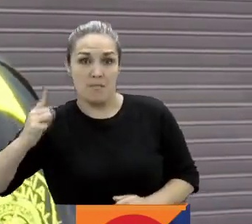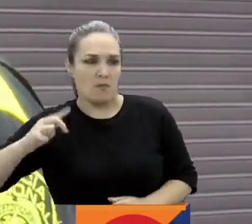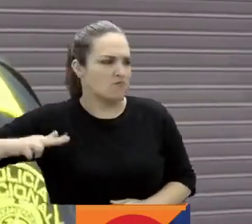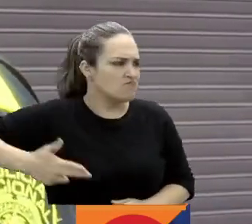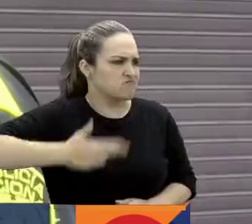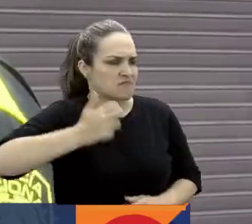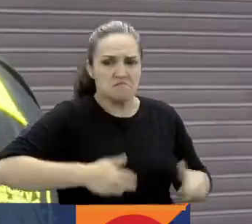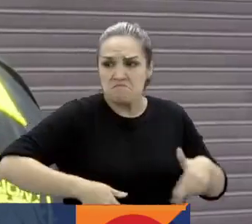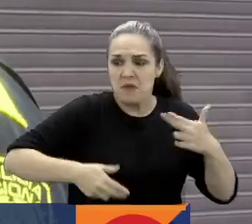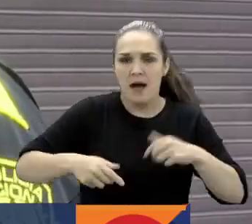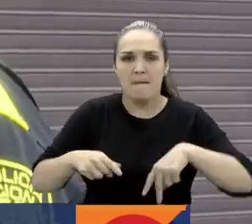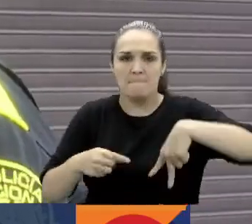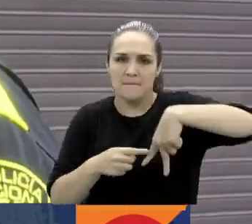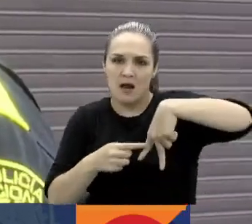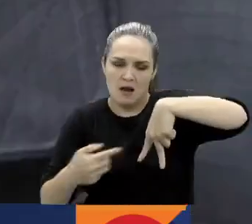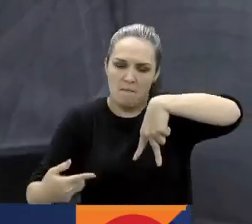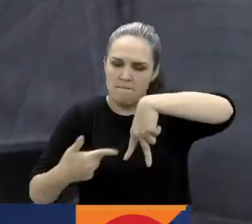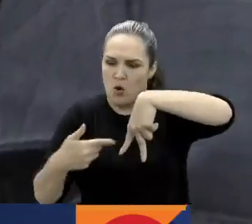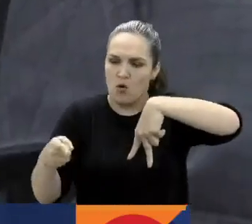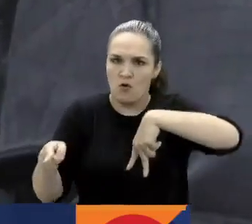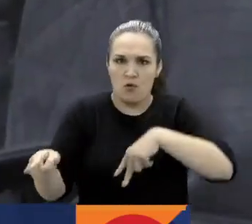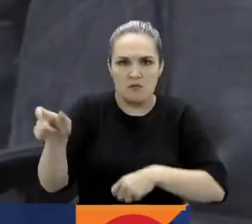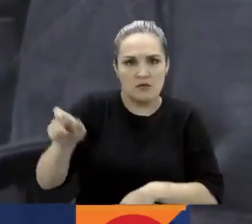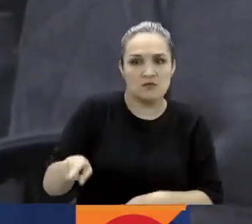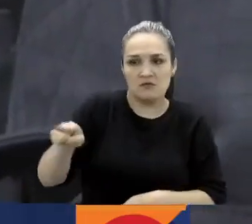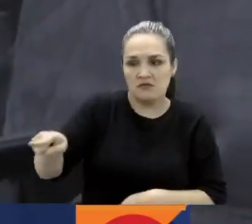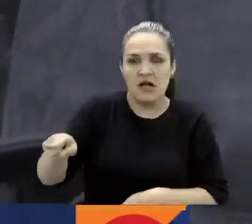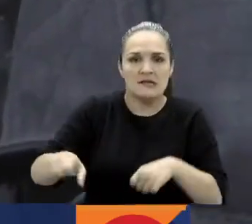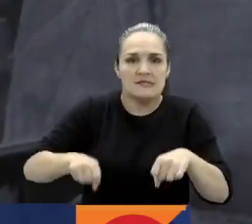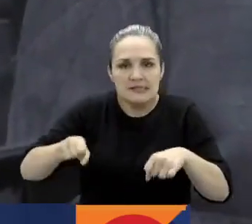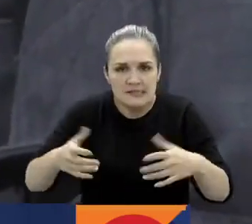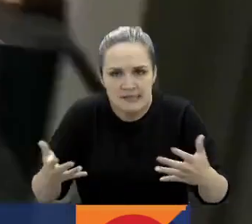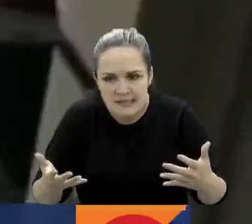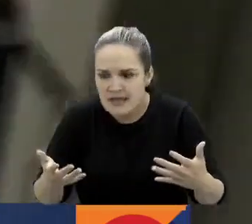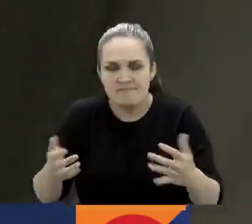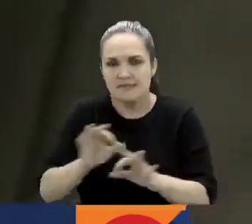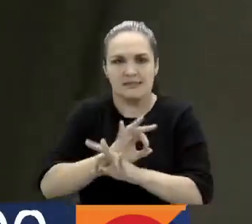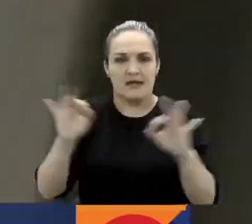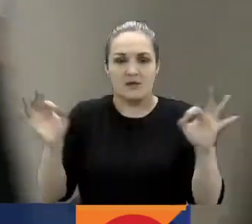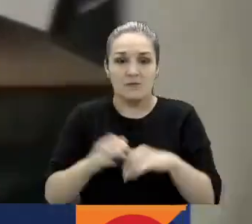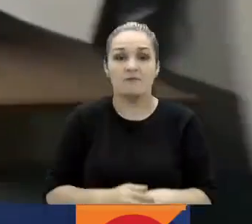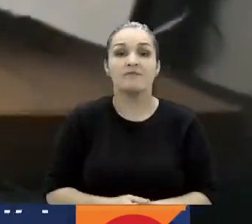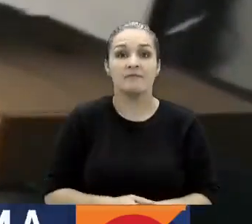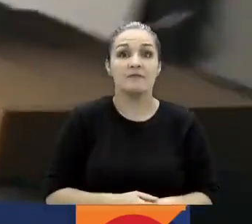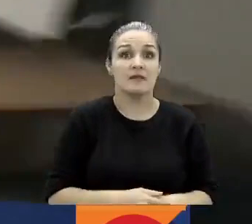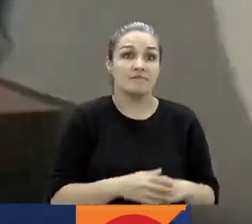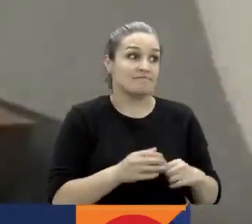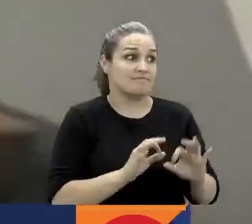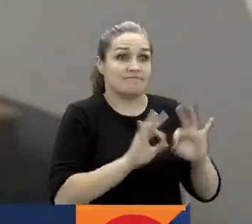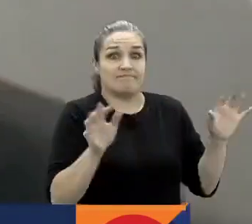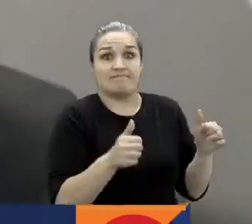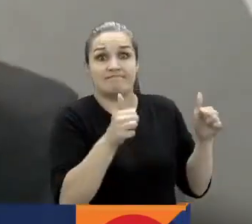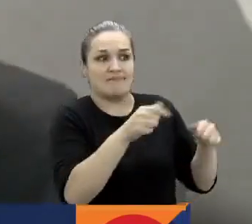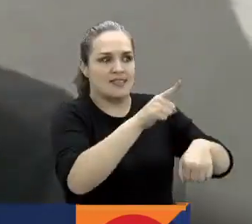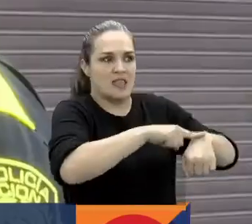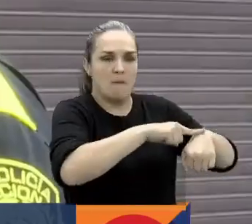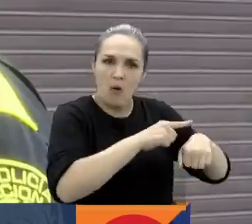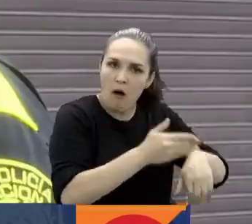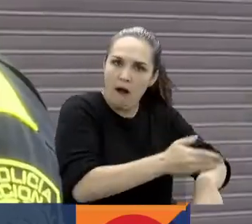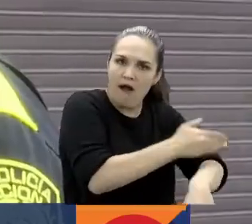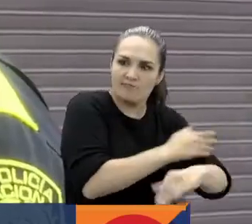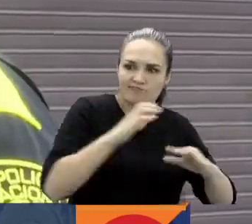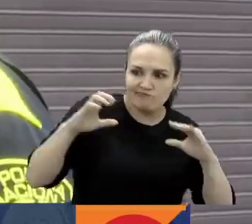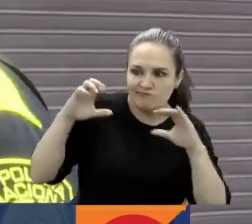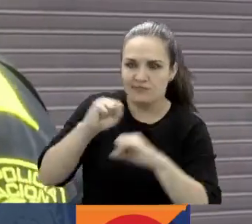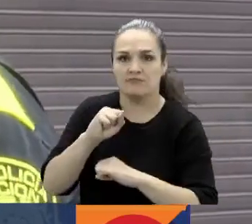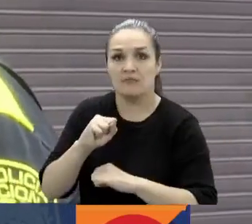ellos se encuentran cometiendo el ilícito. La reacción oportuna de las autoridades frustró lo que iba a ser un millonario hurto. Se evita el hurto